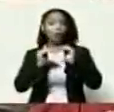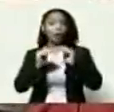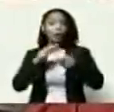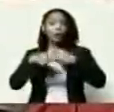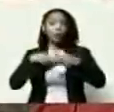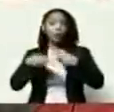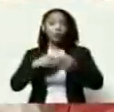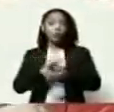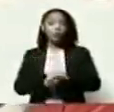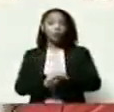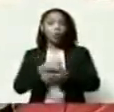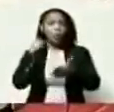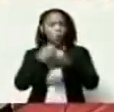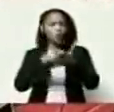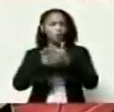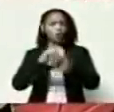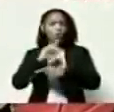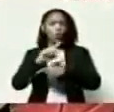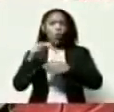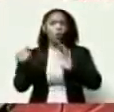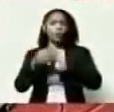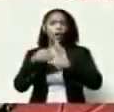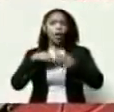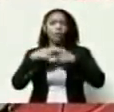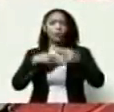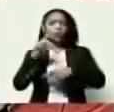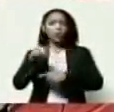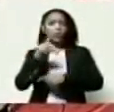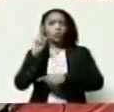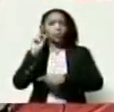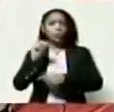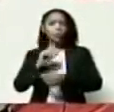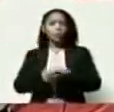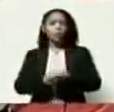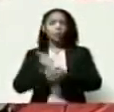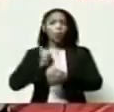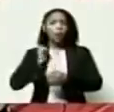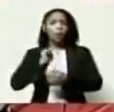para luchar no solo contra la revolución, sino también contra